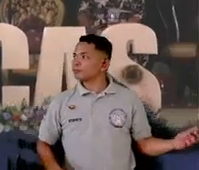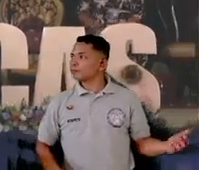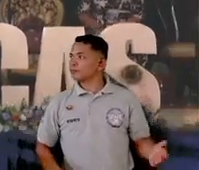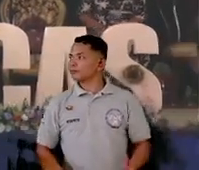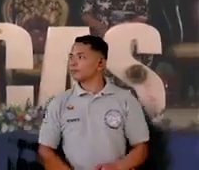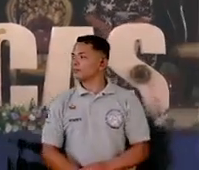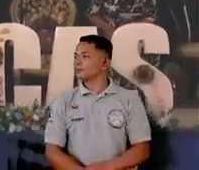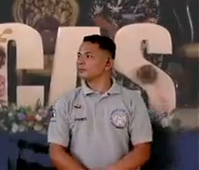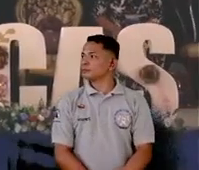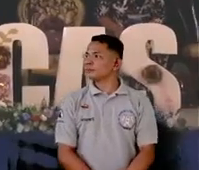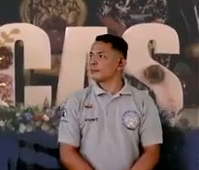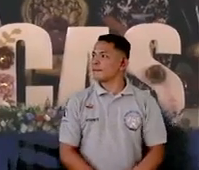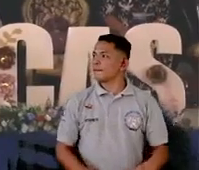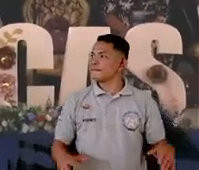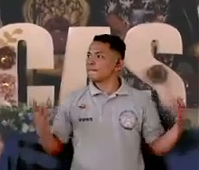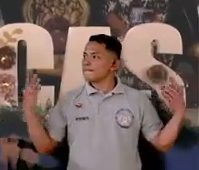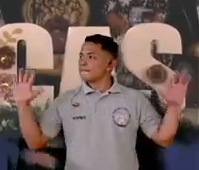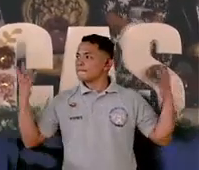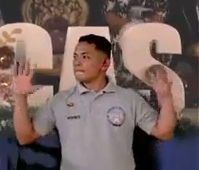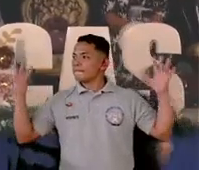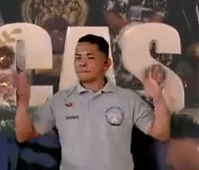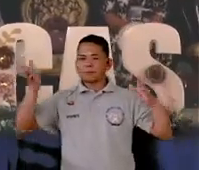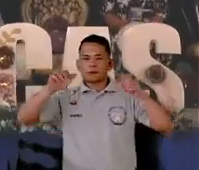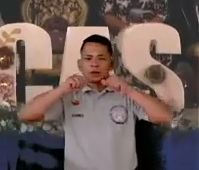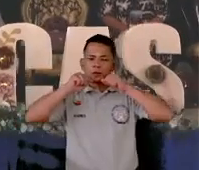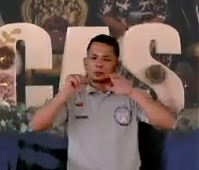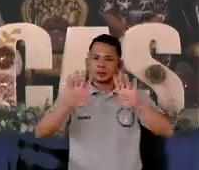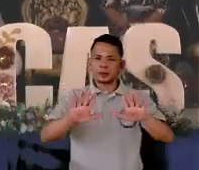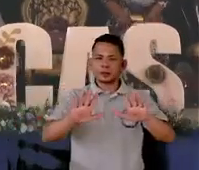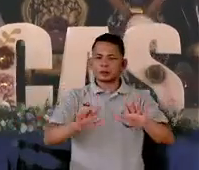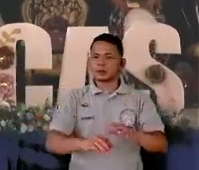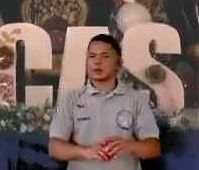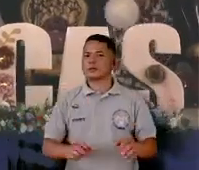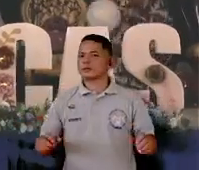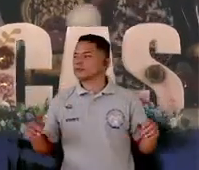Señor. Dios les bendiga.